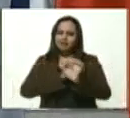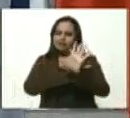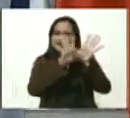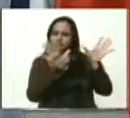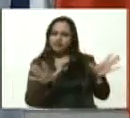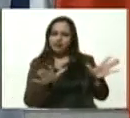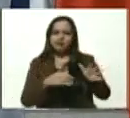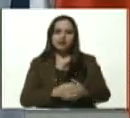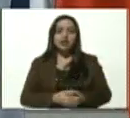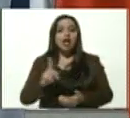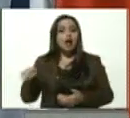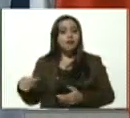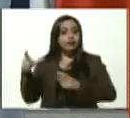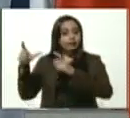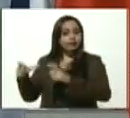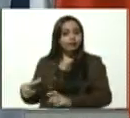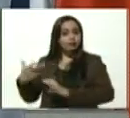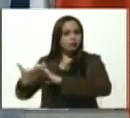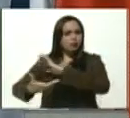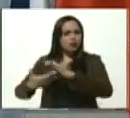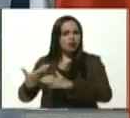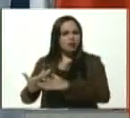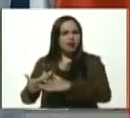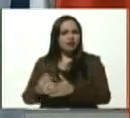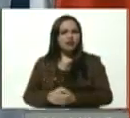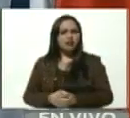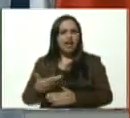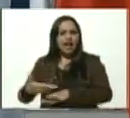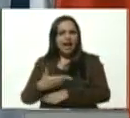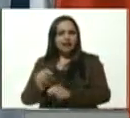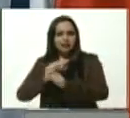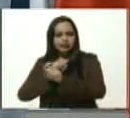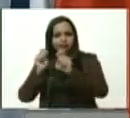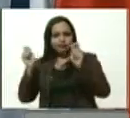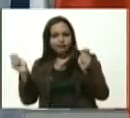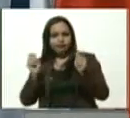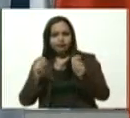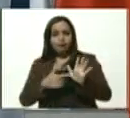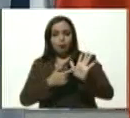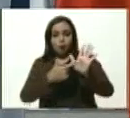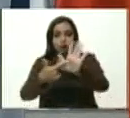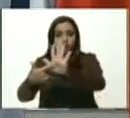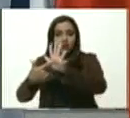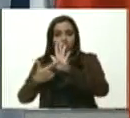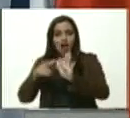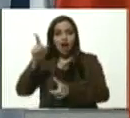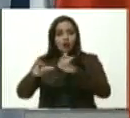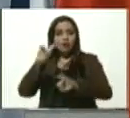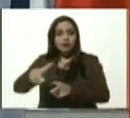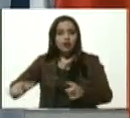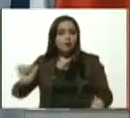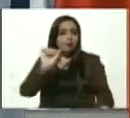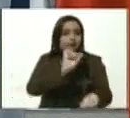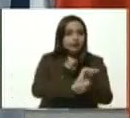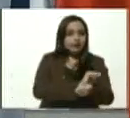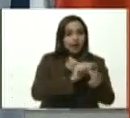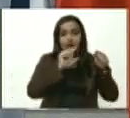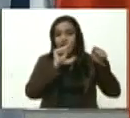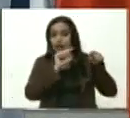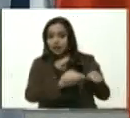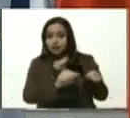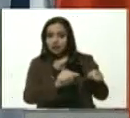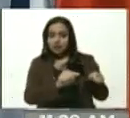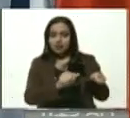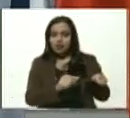de un caso recientemente develado con detenidos que dentro de esa